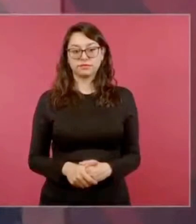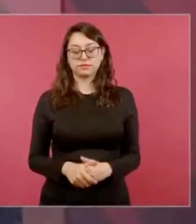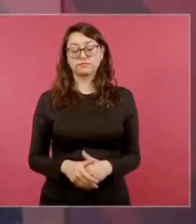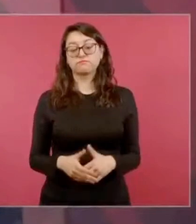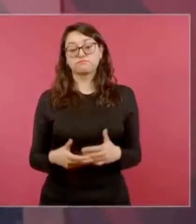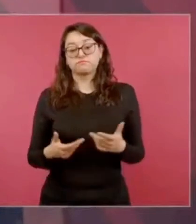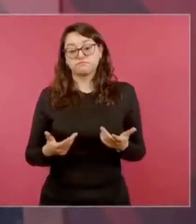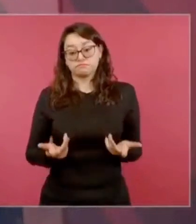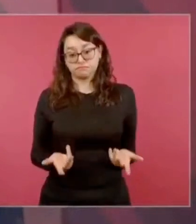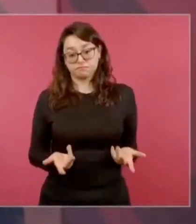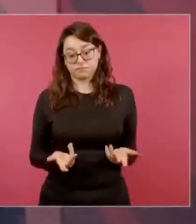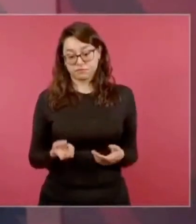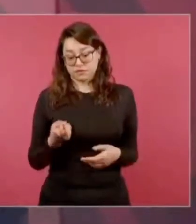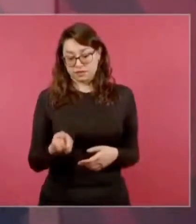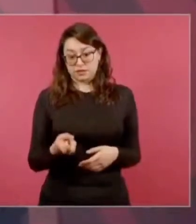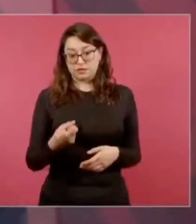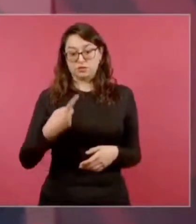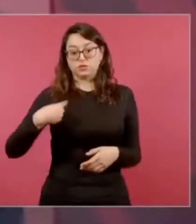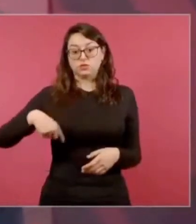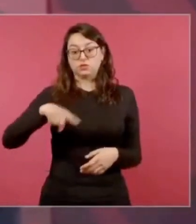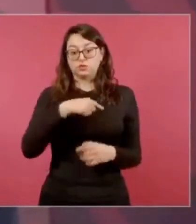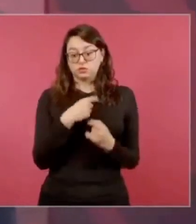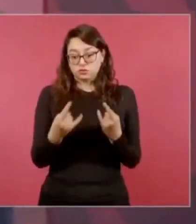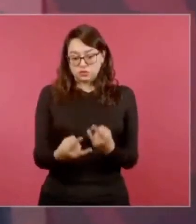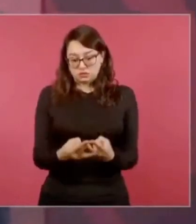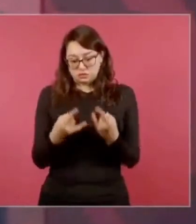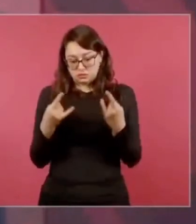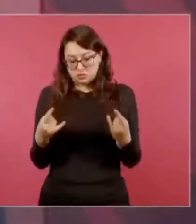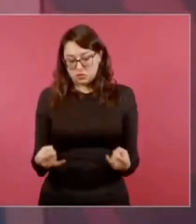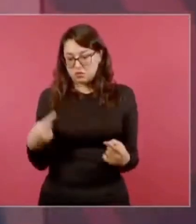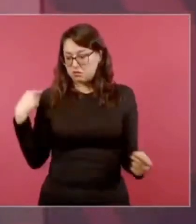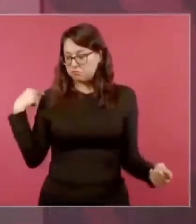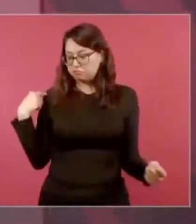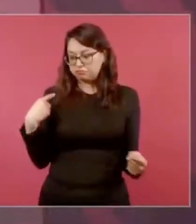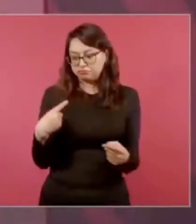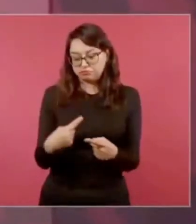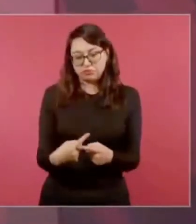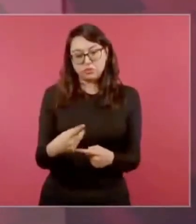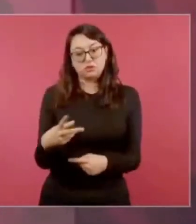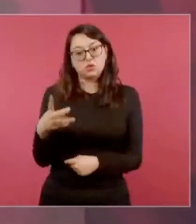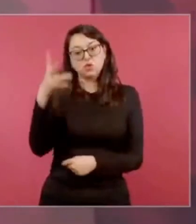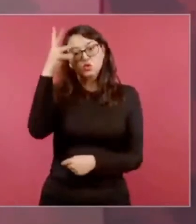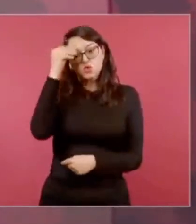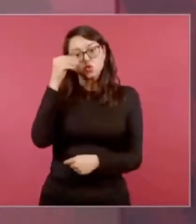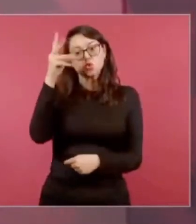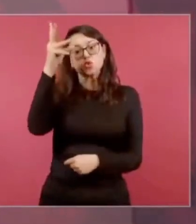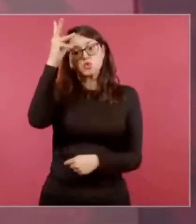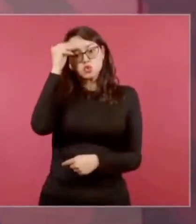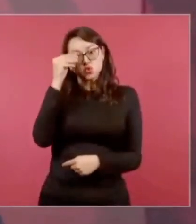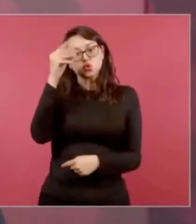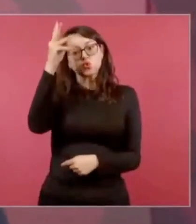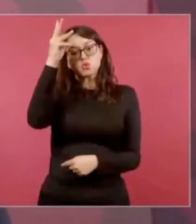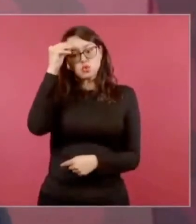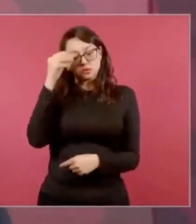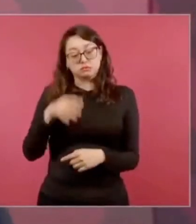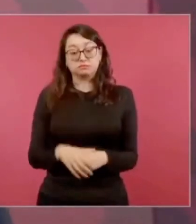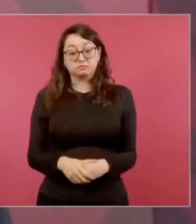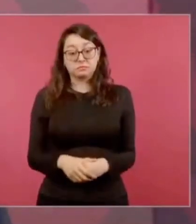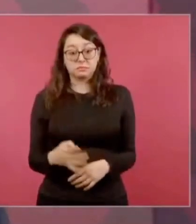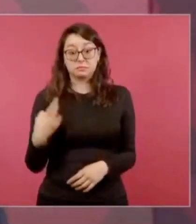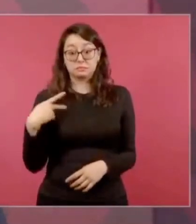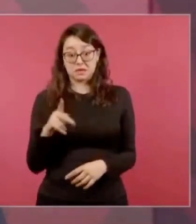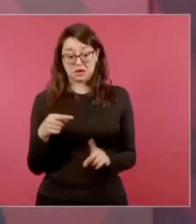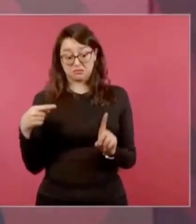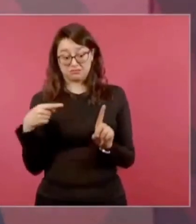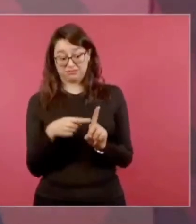historia. El general Cárdenas resistió todo el embate